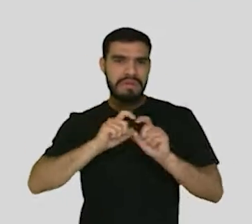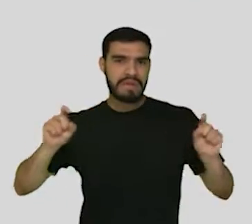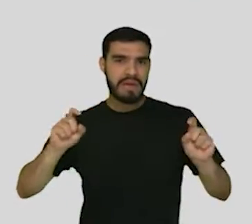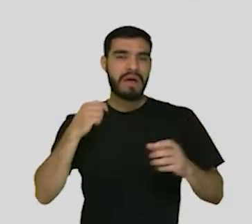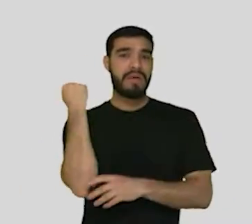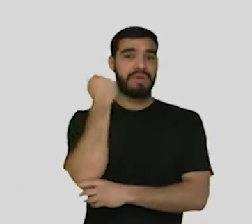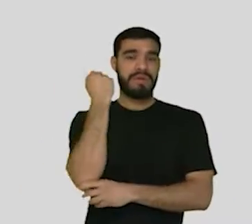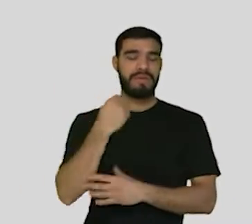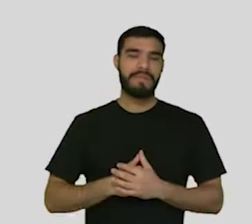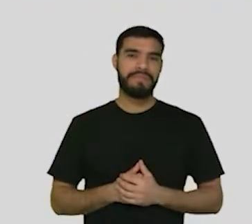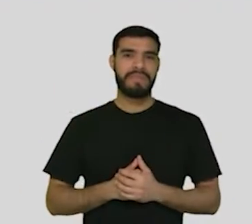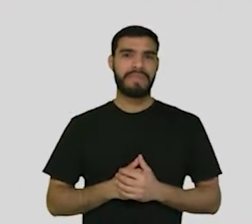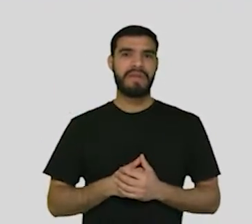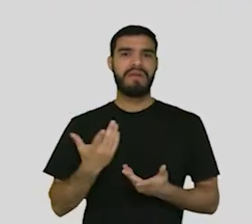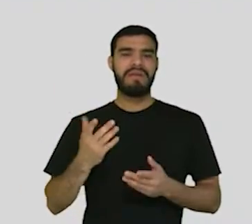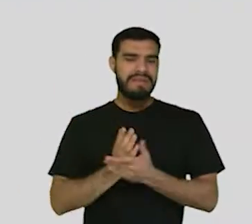Ombo kuesema voy.